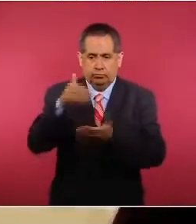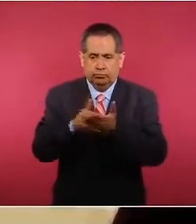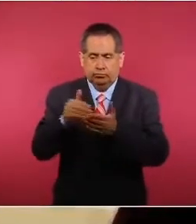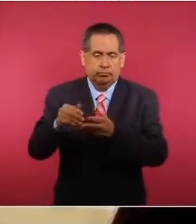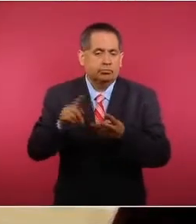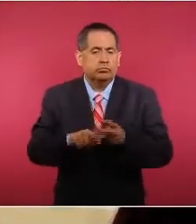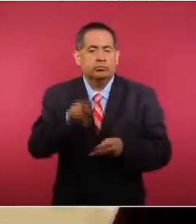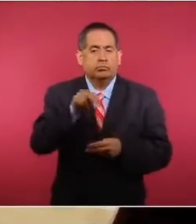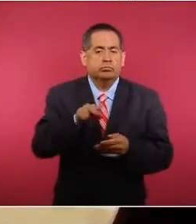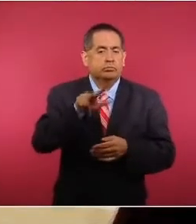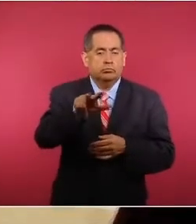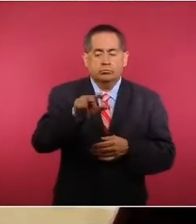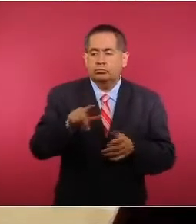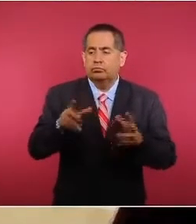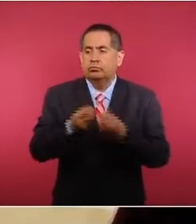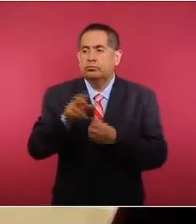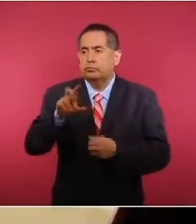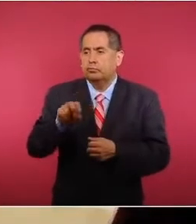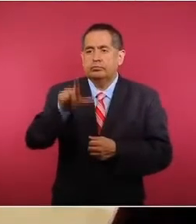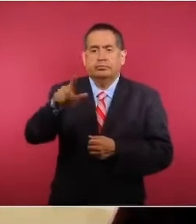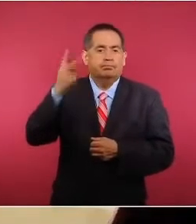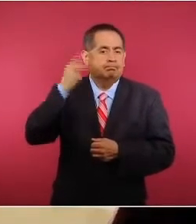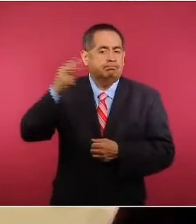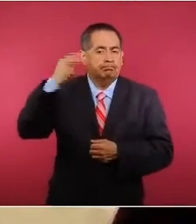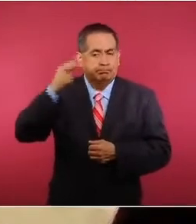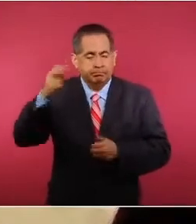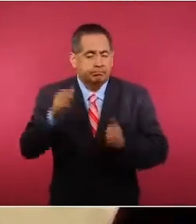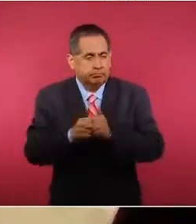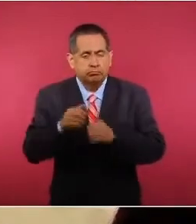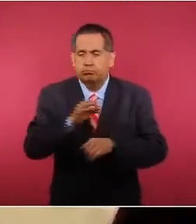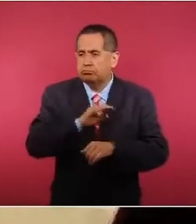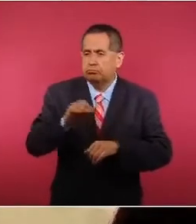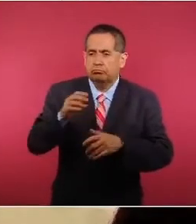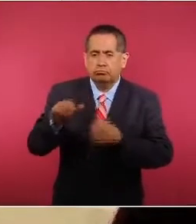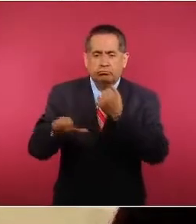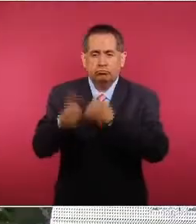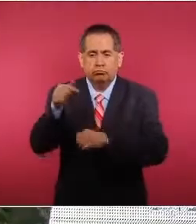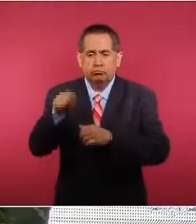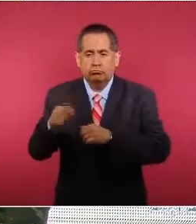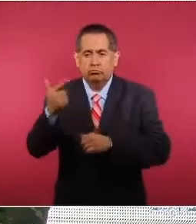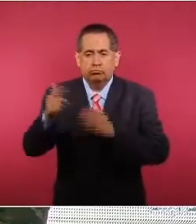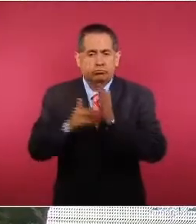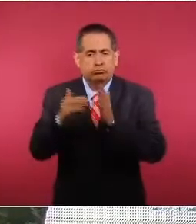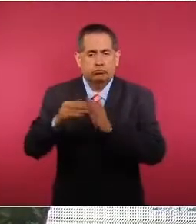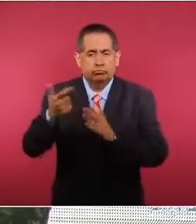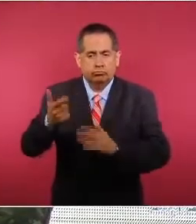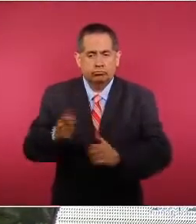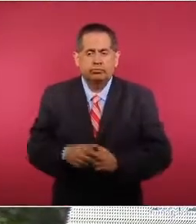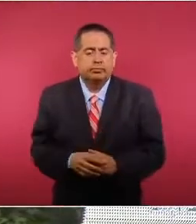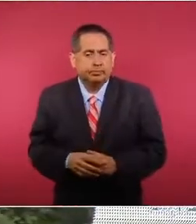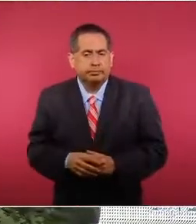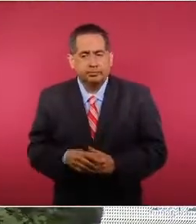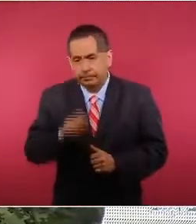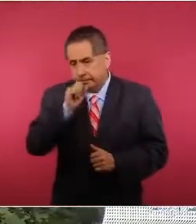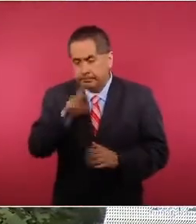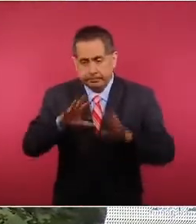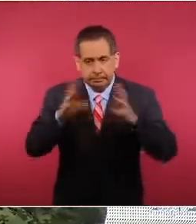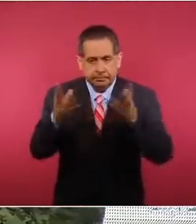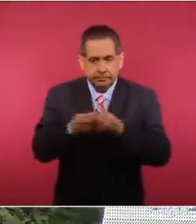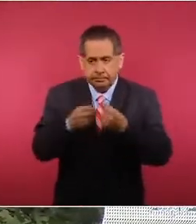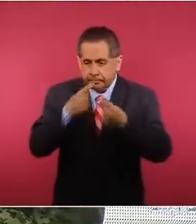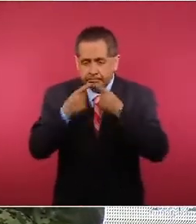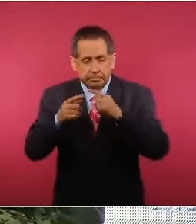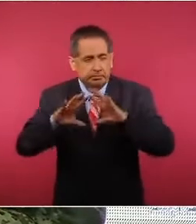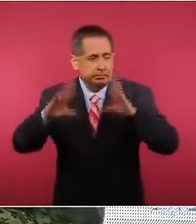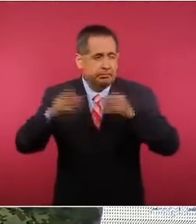En el 2018, 37 viajes también con más de 11.7 millones de pesos. Haciendo un total por